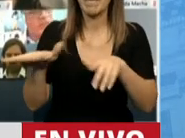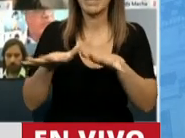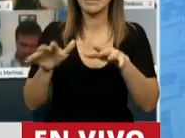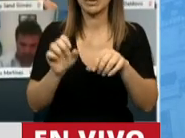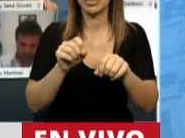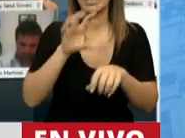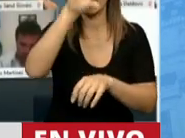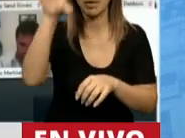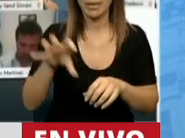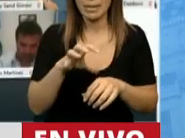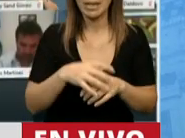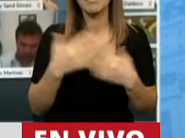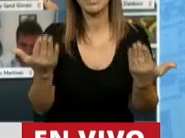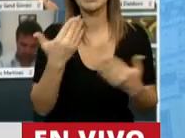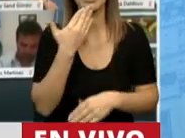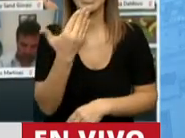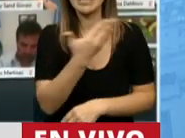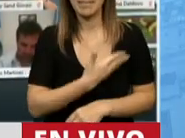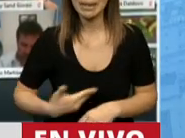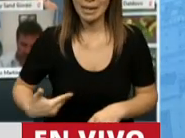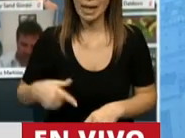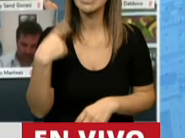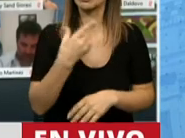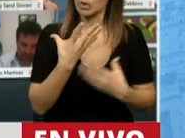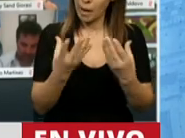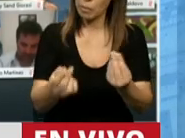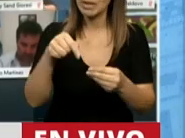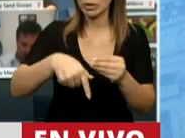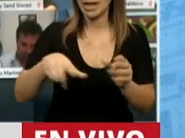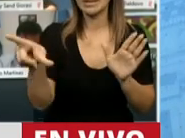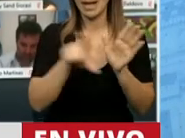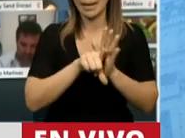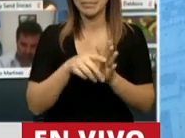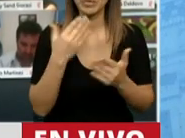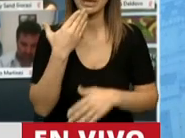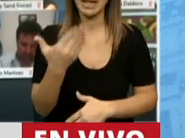las provincias. Por eso, gracias, señor presidente, vamos a acompañar esta ampliación del